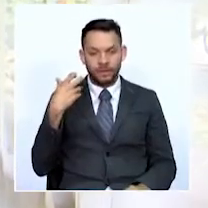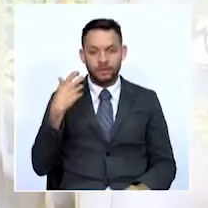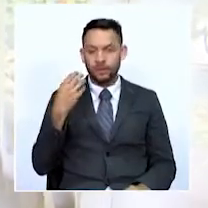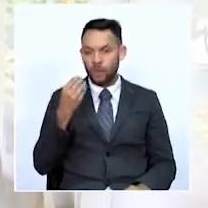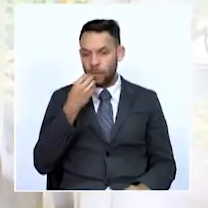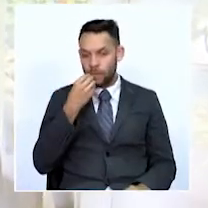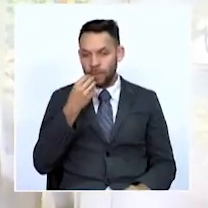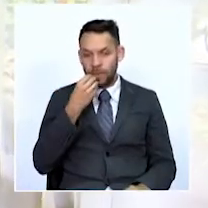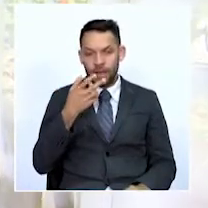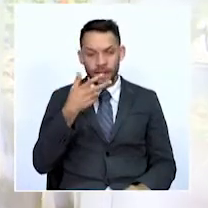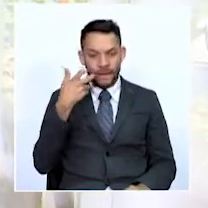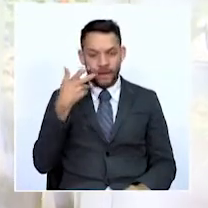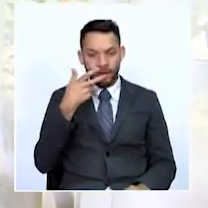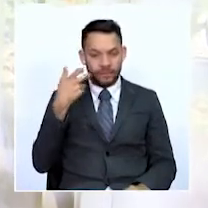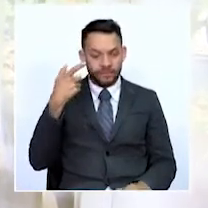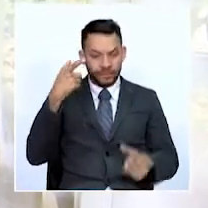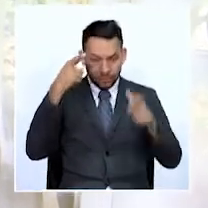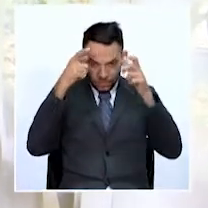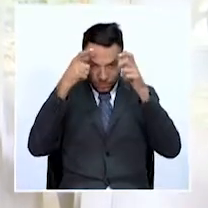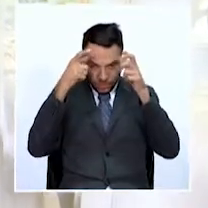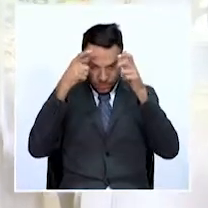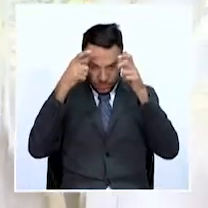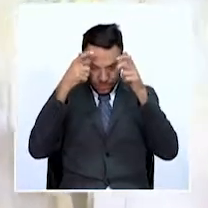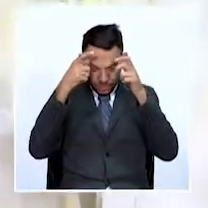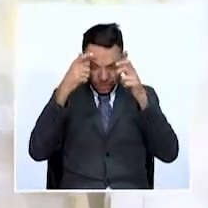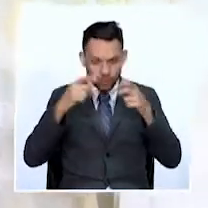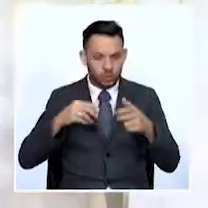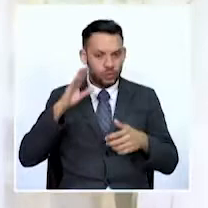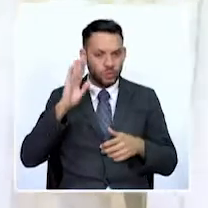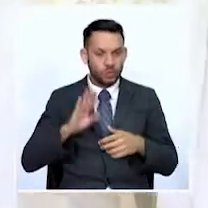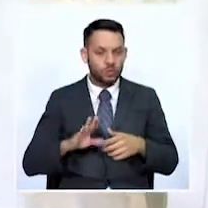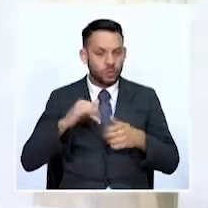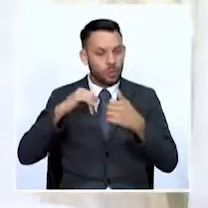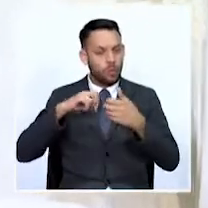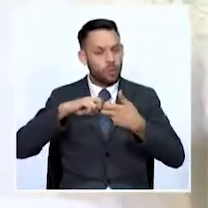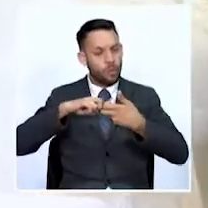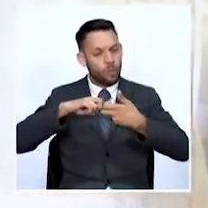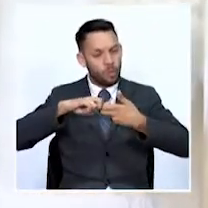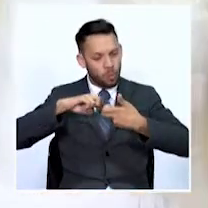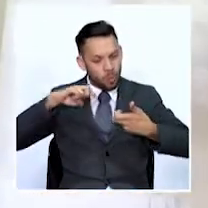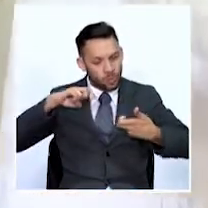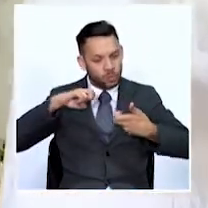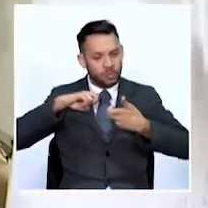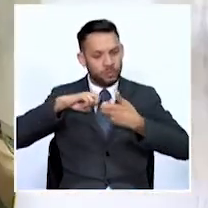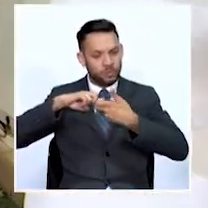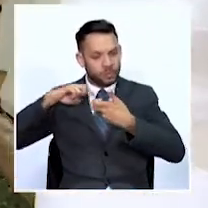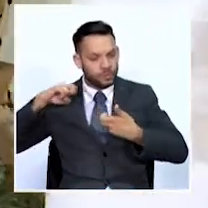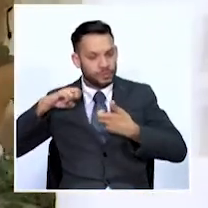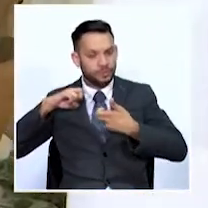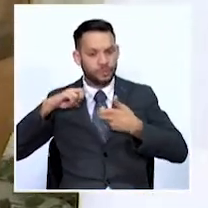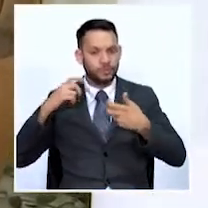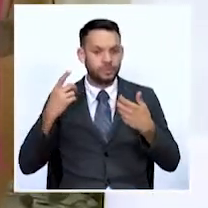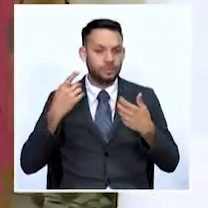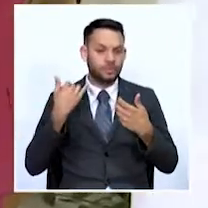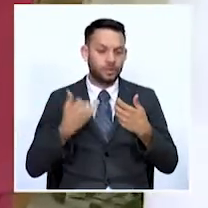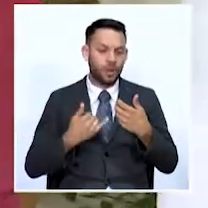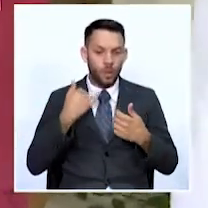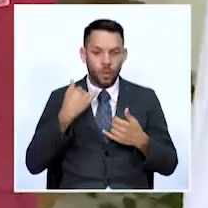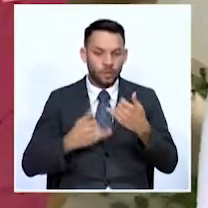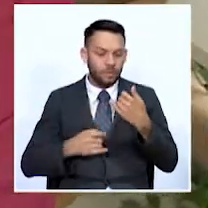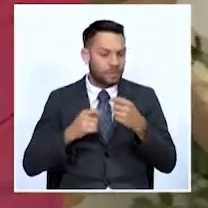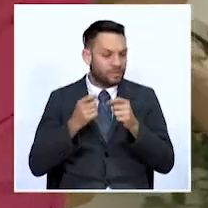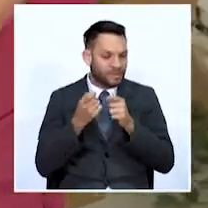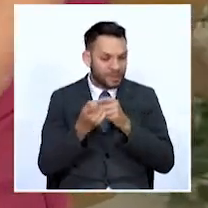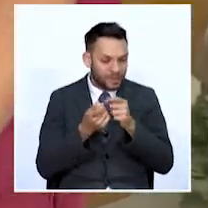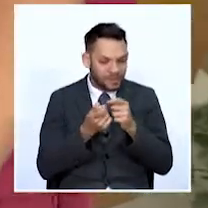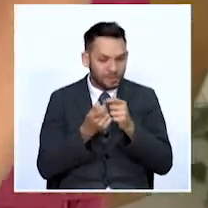vaca, realmente es músculo. Y la última porción, ¿sí? Que es donde se pega el hueso, es el tendón, ¿sí?